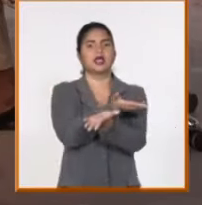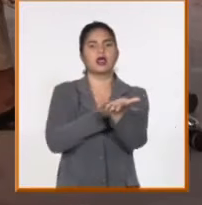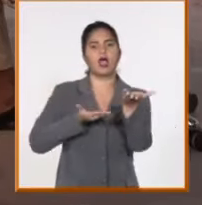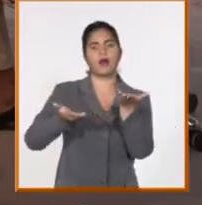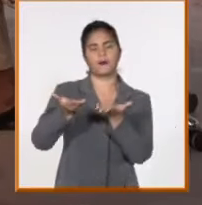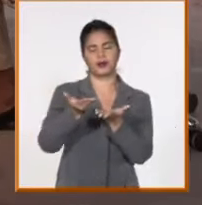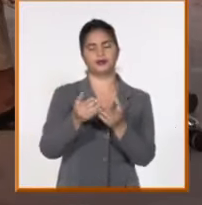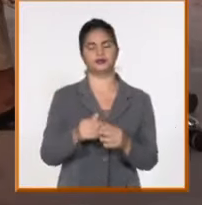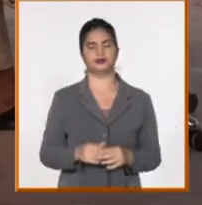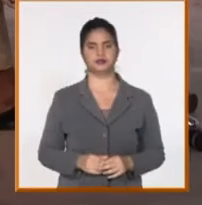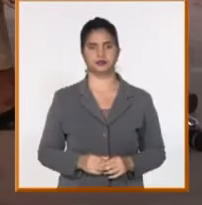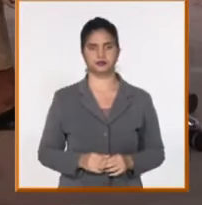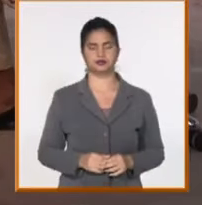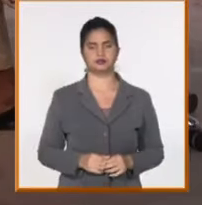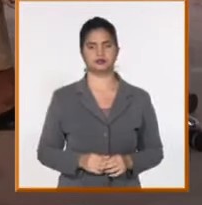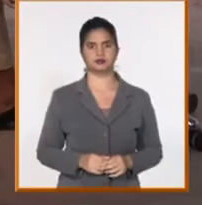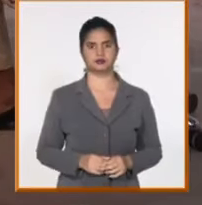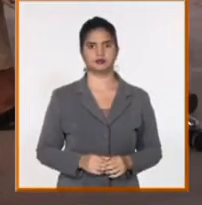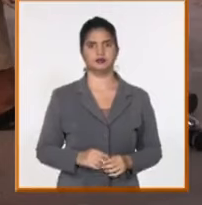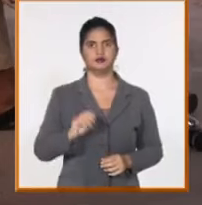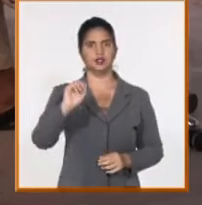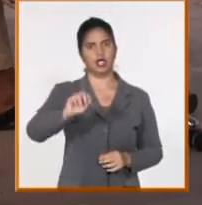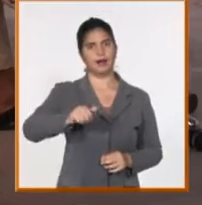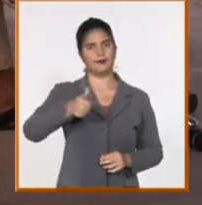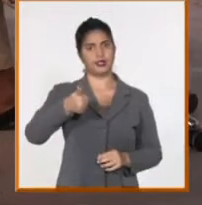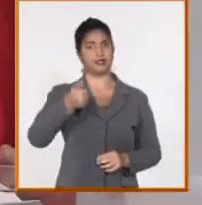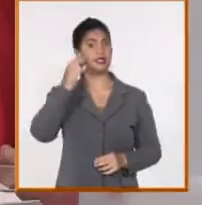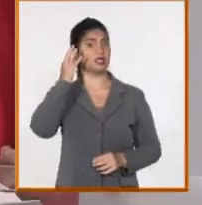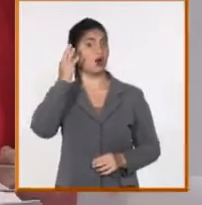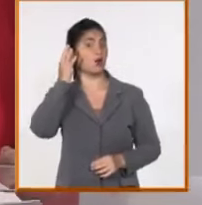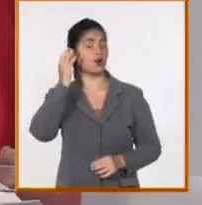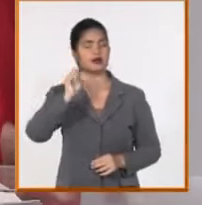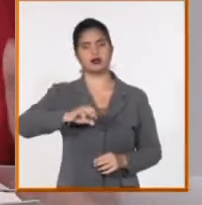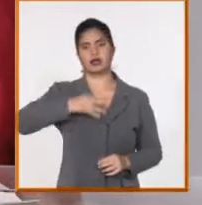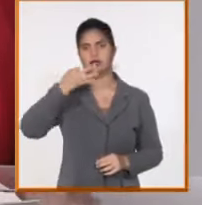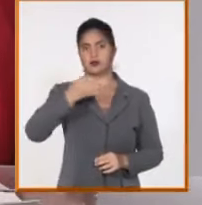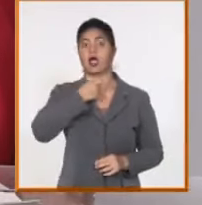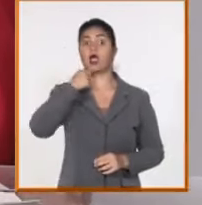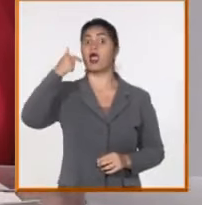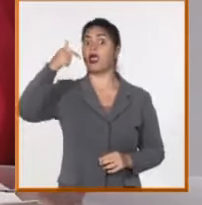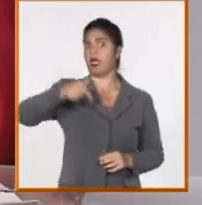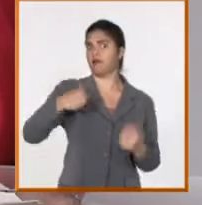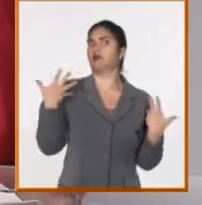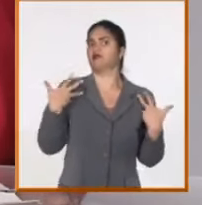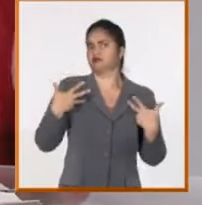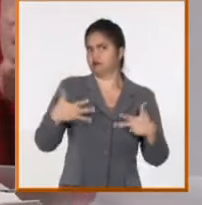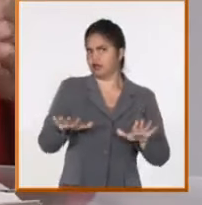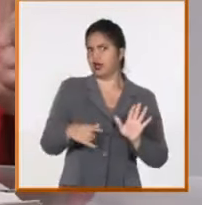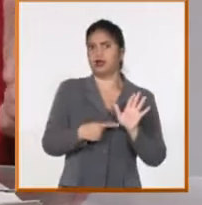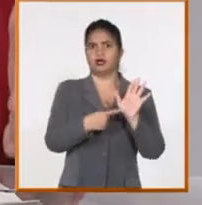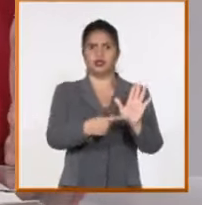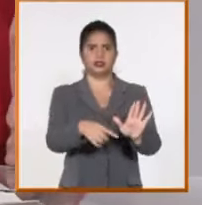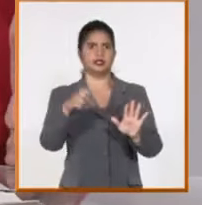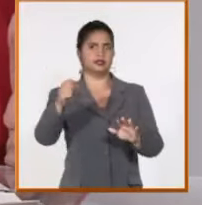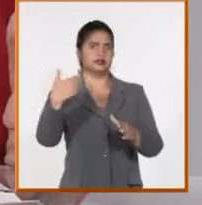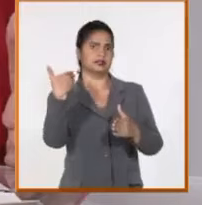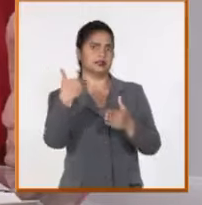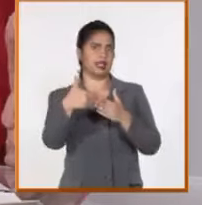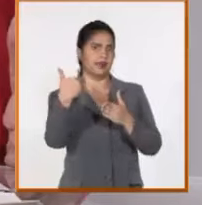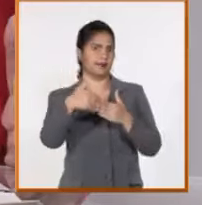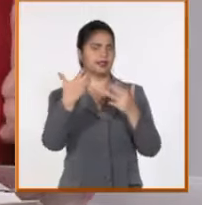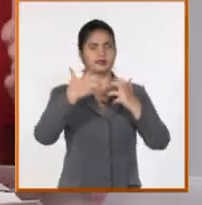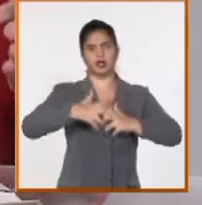gestión Estatal la presidenta tenemos buenos ejemplos en la empresa de confecciones boga en la empresa de